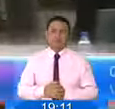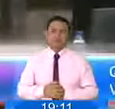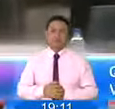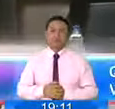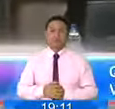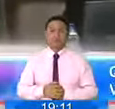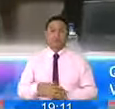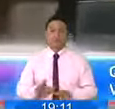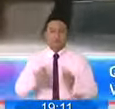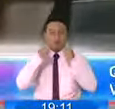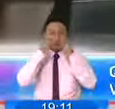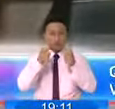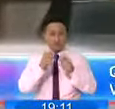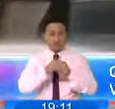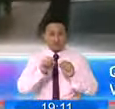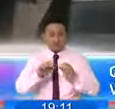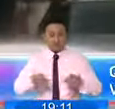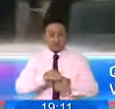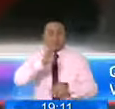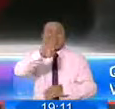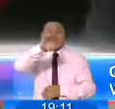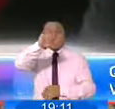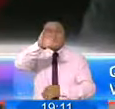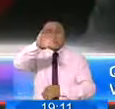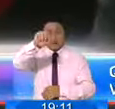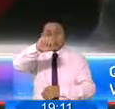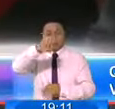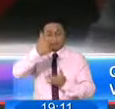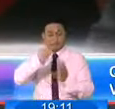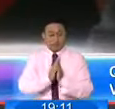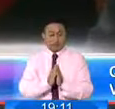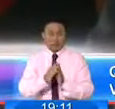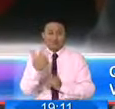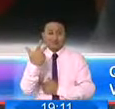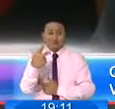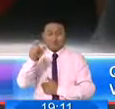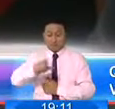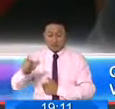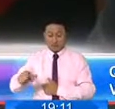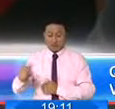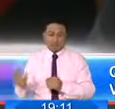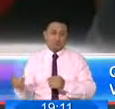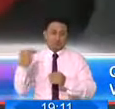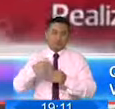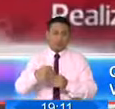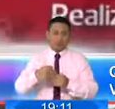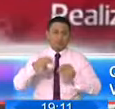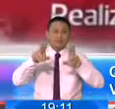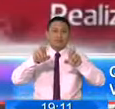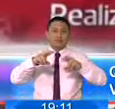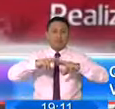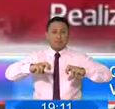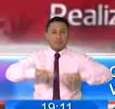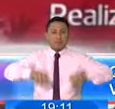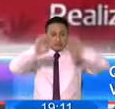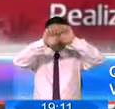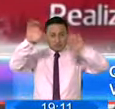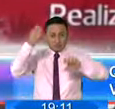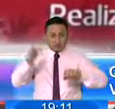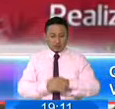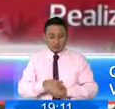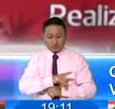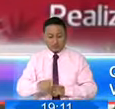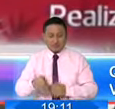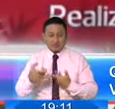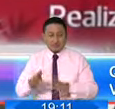El fiscal general del Estado, Carlos Vaca Mancheno, solicitó vincular a 3 personas más dentro del caso Odebrecht, donde se investiga el posible delito